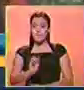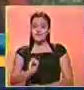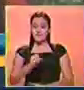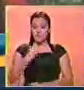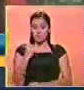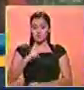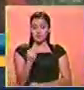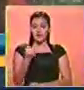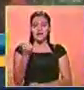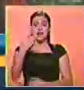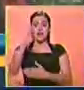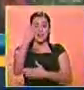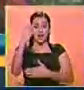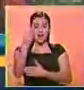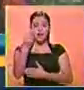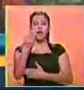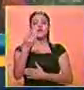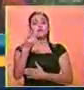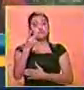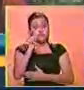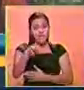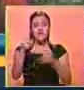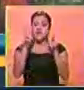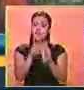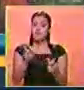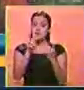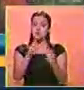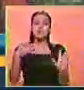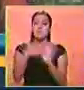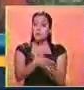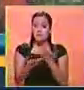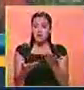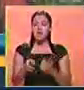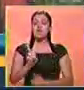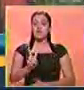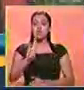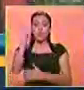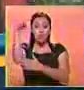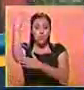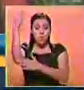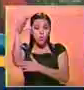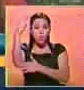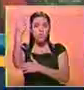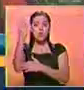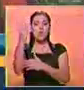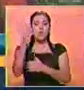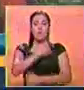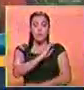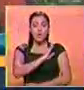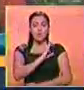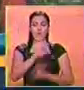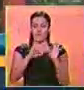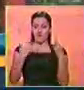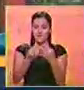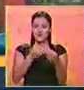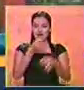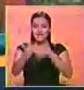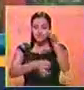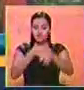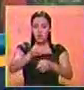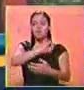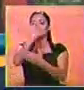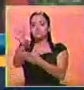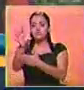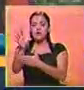Lara destacados en Sanare están a orden de los organismos de investigación, y las 2 patrullas señaladas por los familiares como en las que trasladaron a